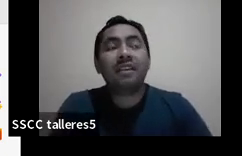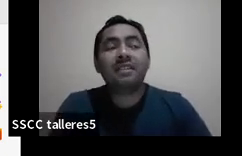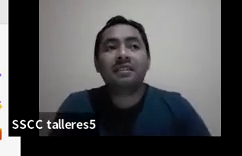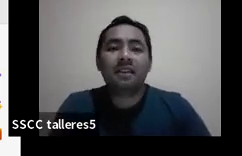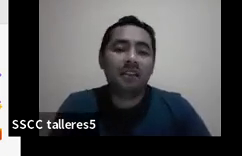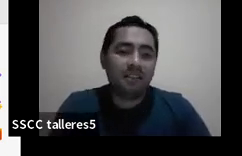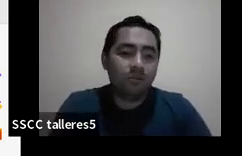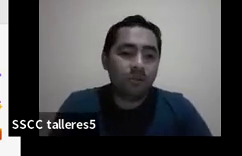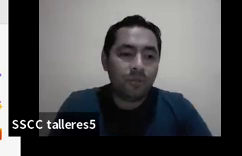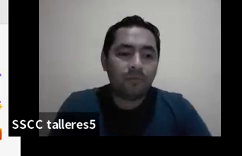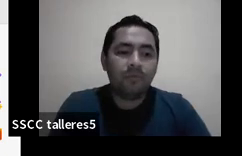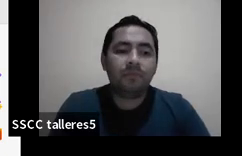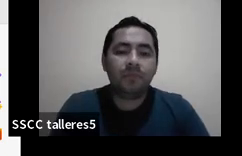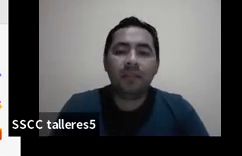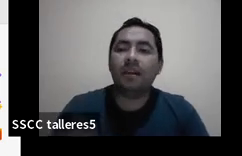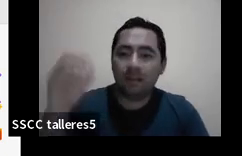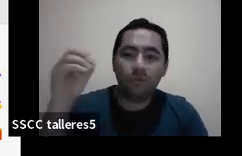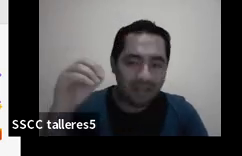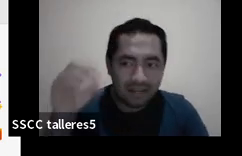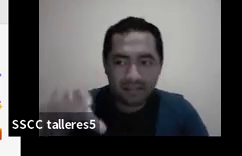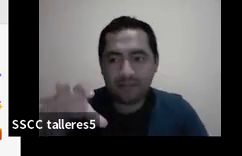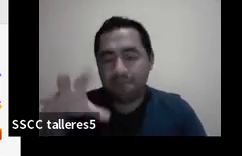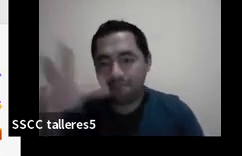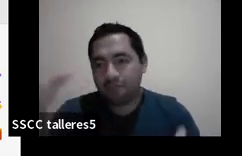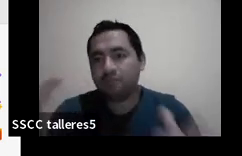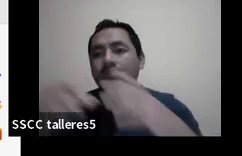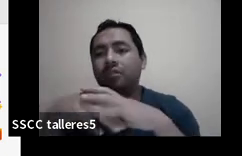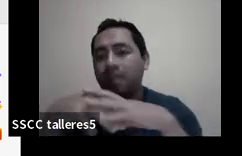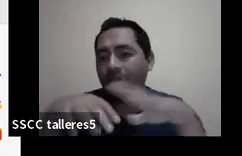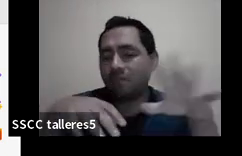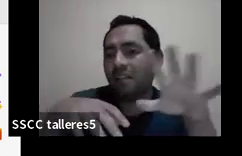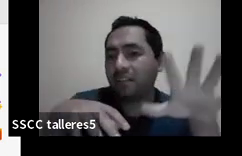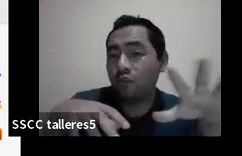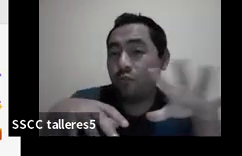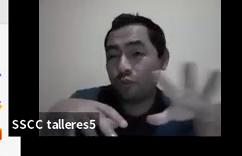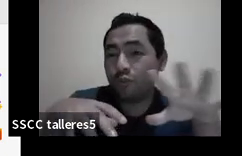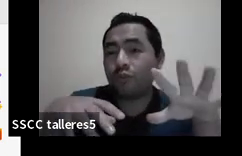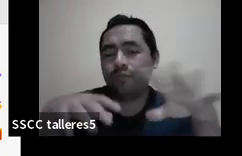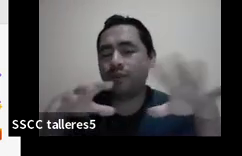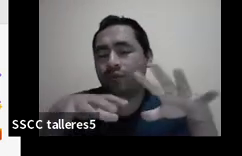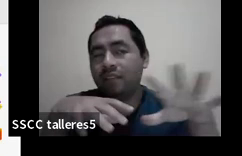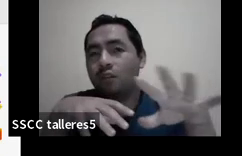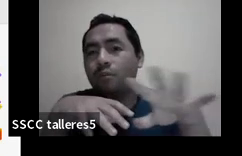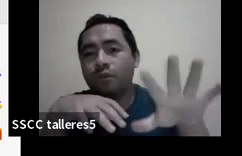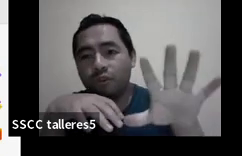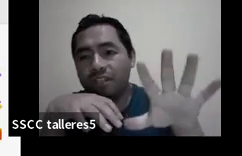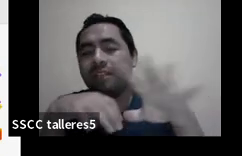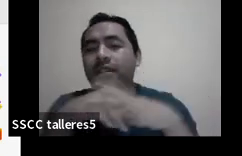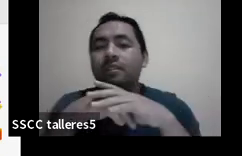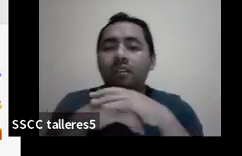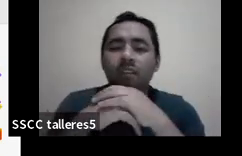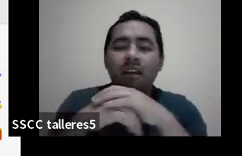lo que podría hacerse es la segunda opción, es que en una clase, ¿no? Donde hay 30 alumnos sordos, perdón, 30